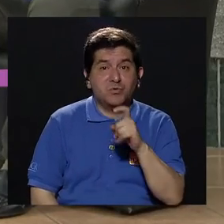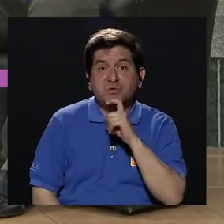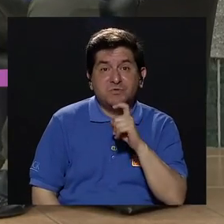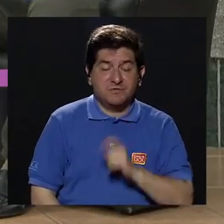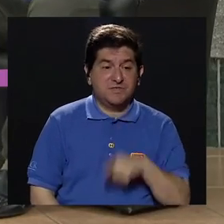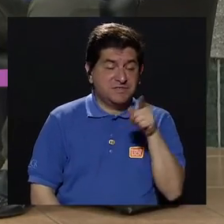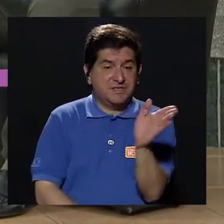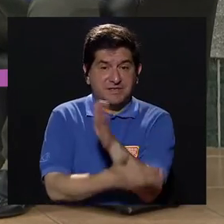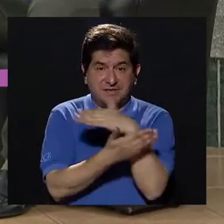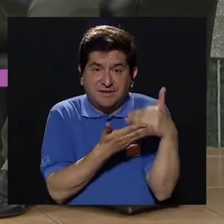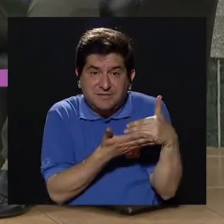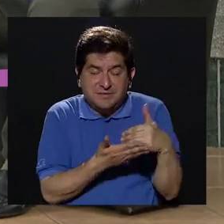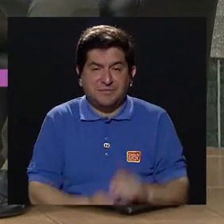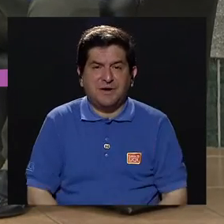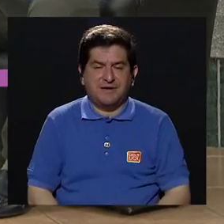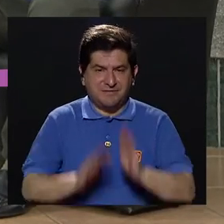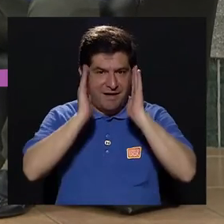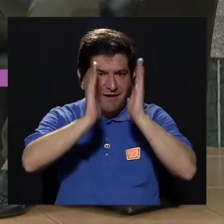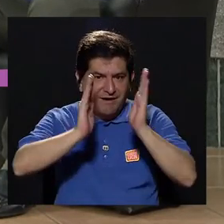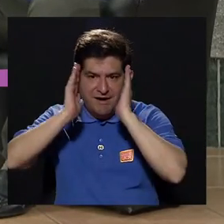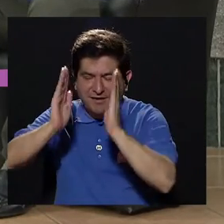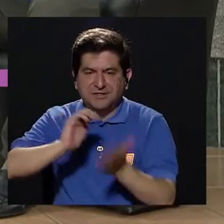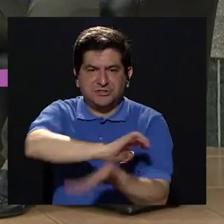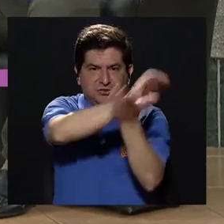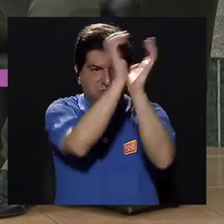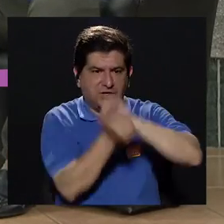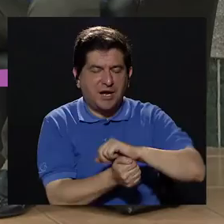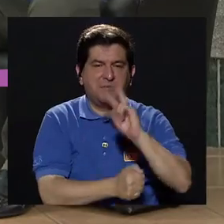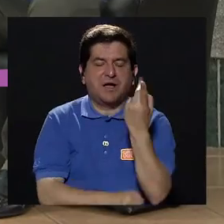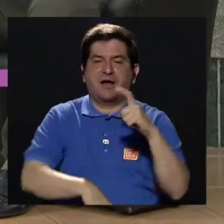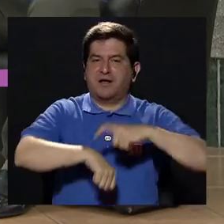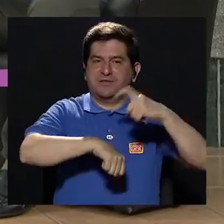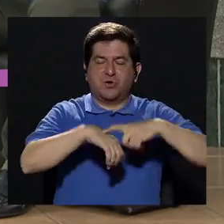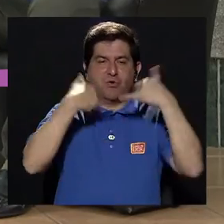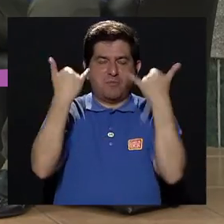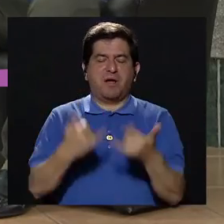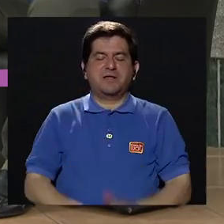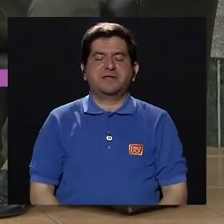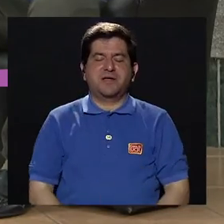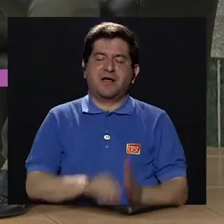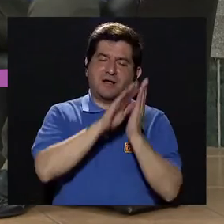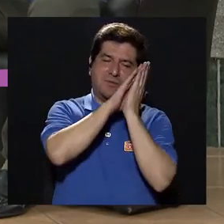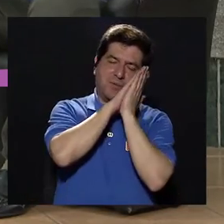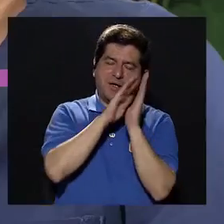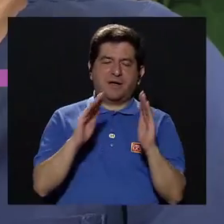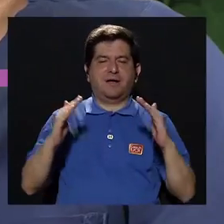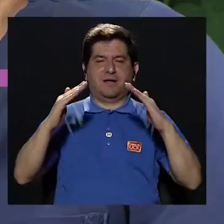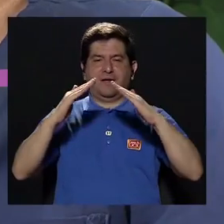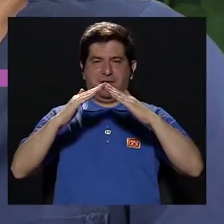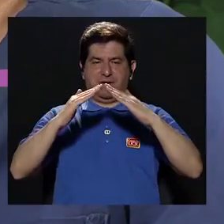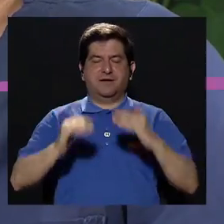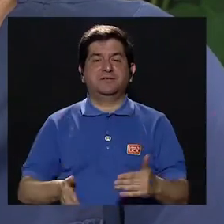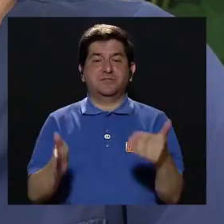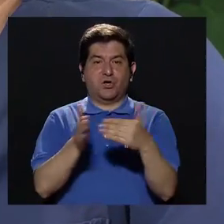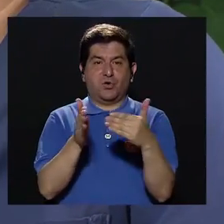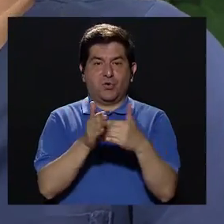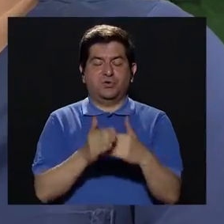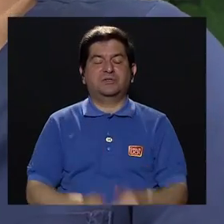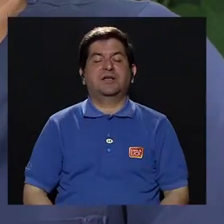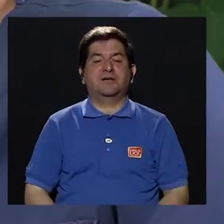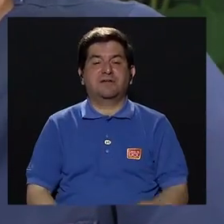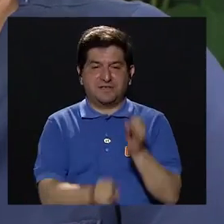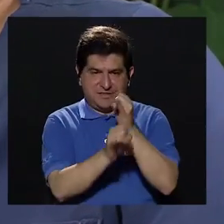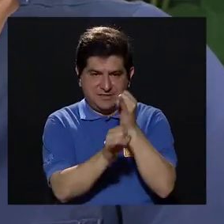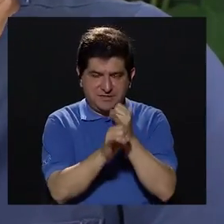Es difícil. De esa parte de la atención pasan a una segunda fase donde ya duermen en su casa y regresan